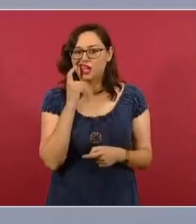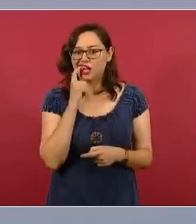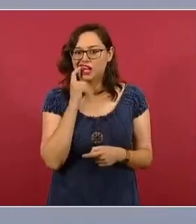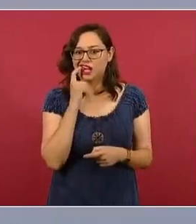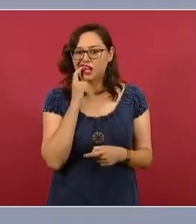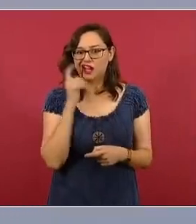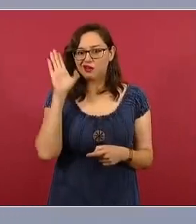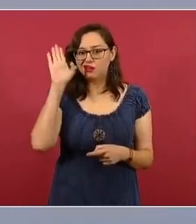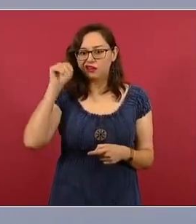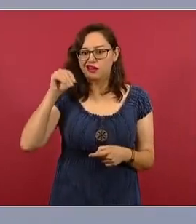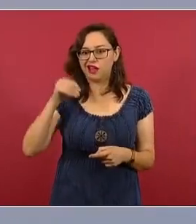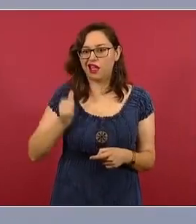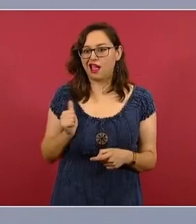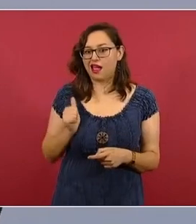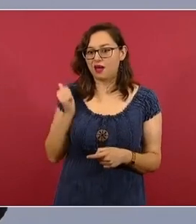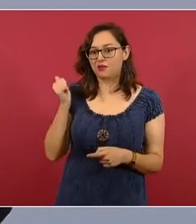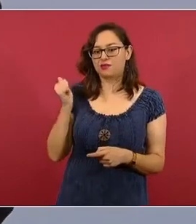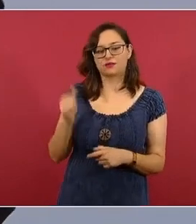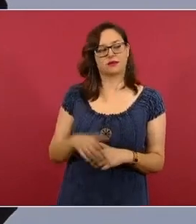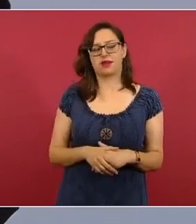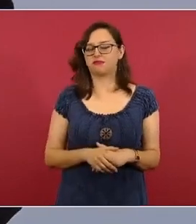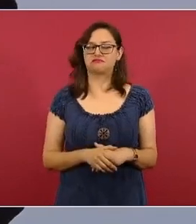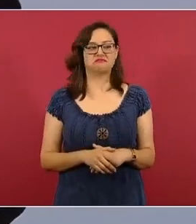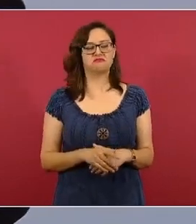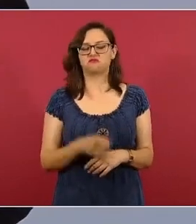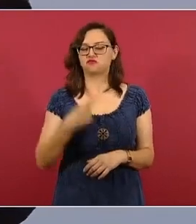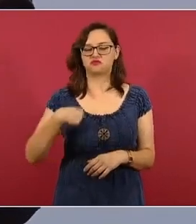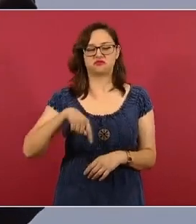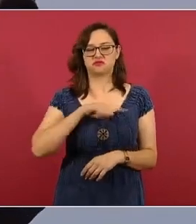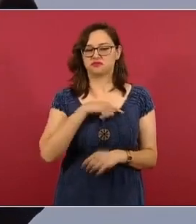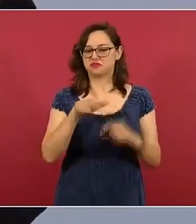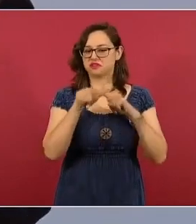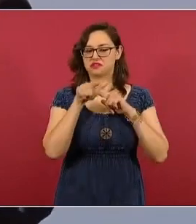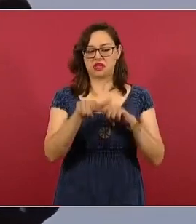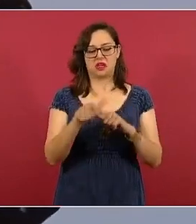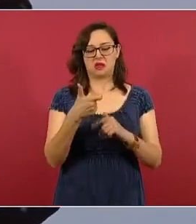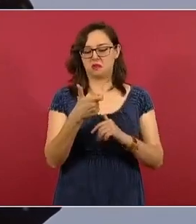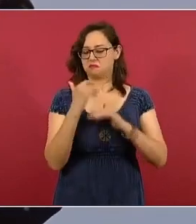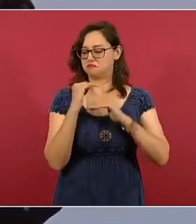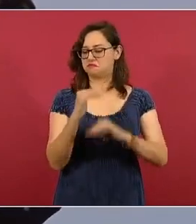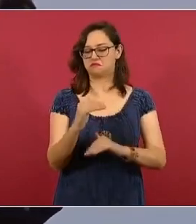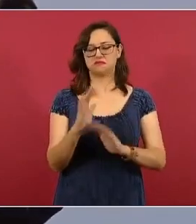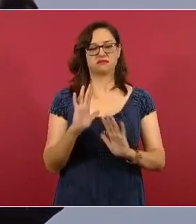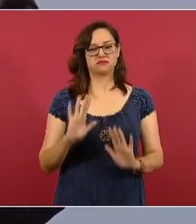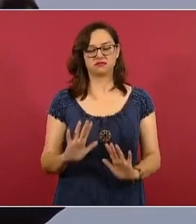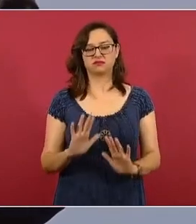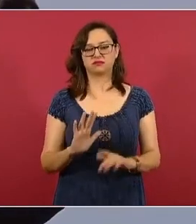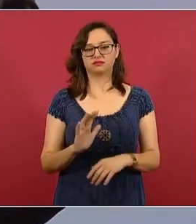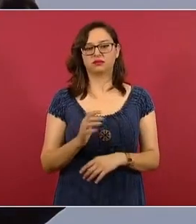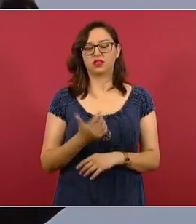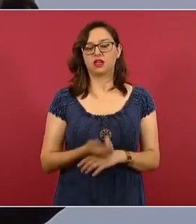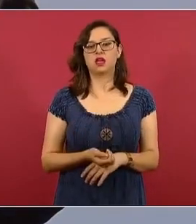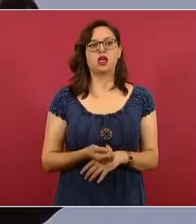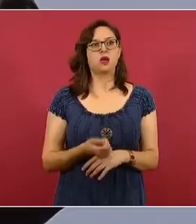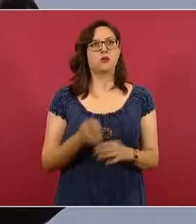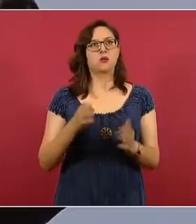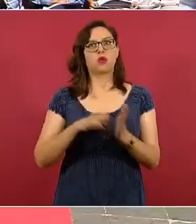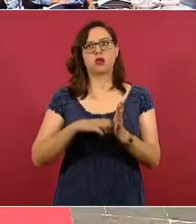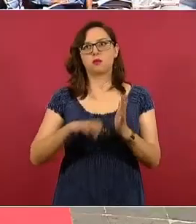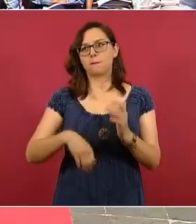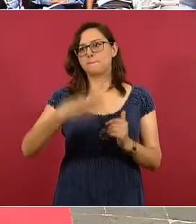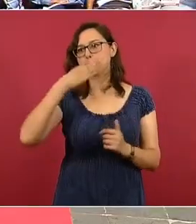los precios de garantía los vamos a mantener, un poco más de 6 pesos el kilo de